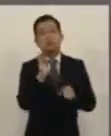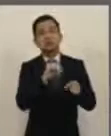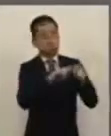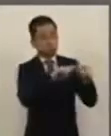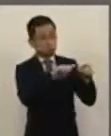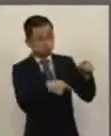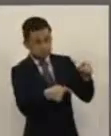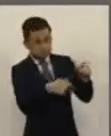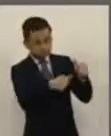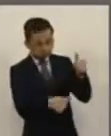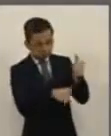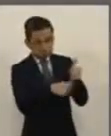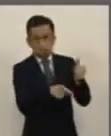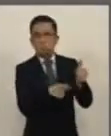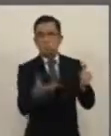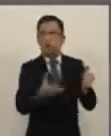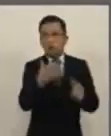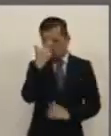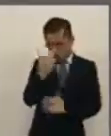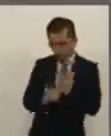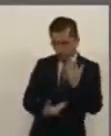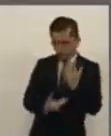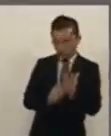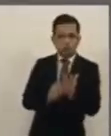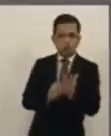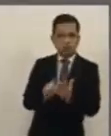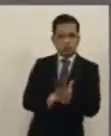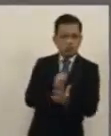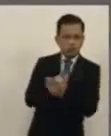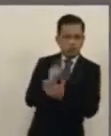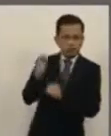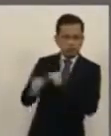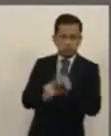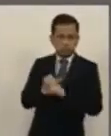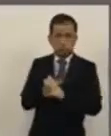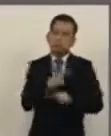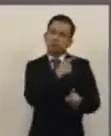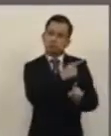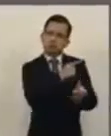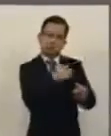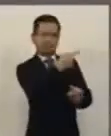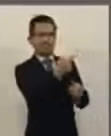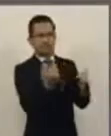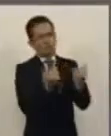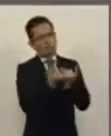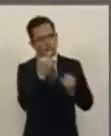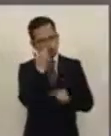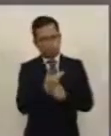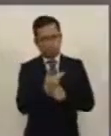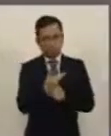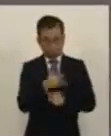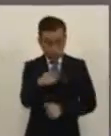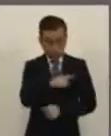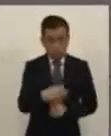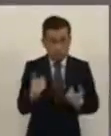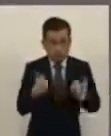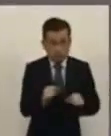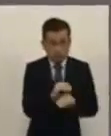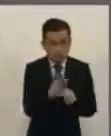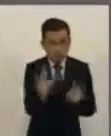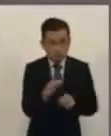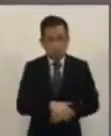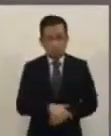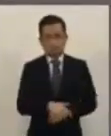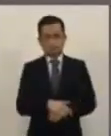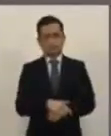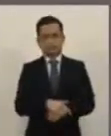cometan violaciones graves del derecho internacional humanitario. ¿Les queda claro? De las actividades